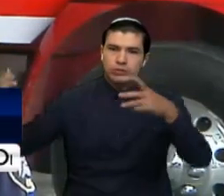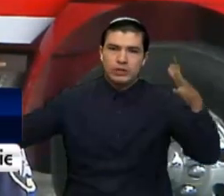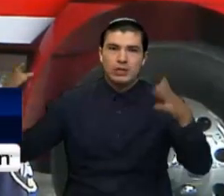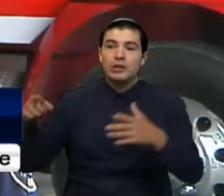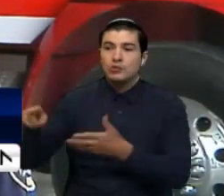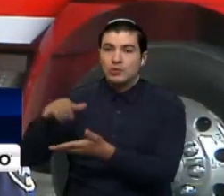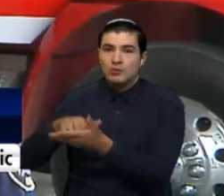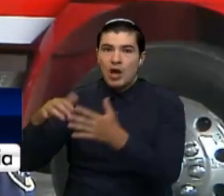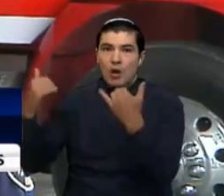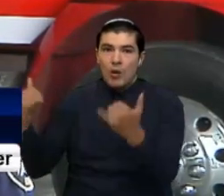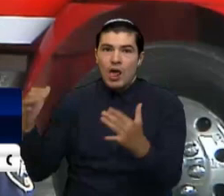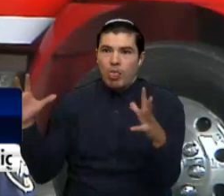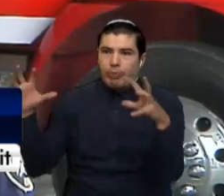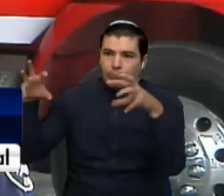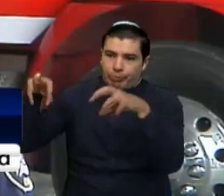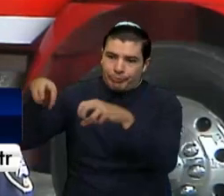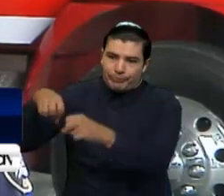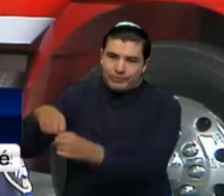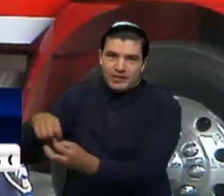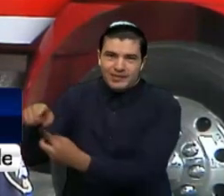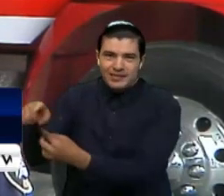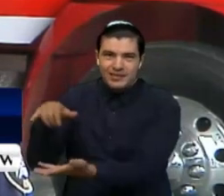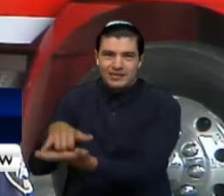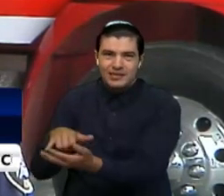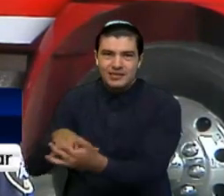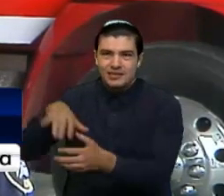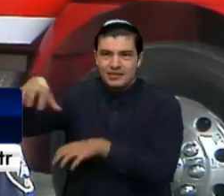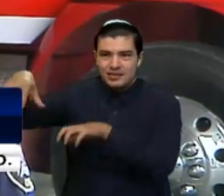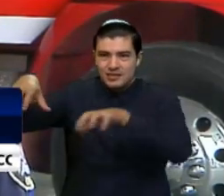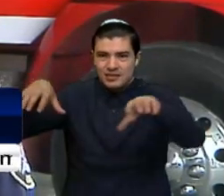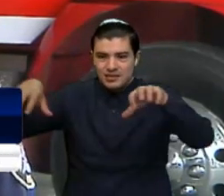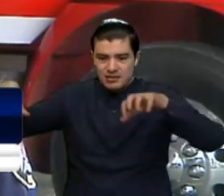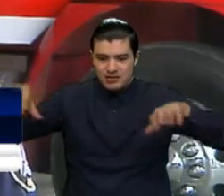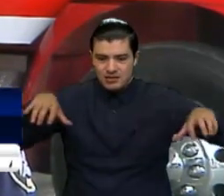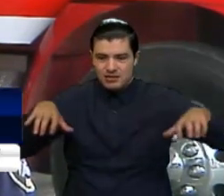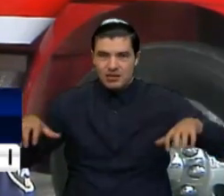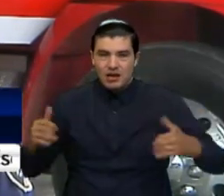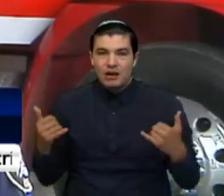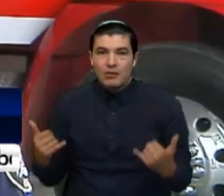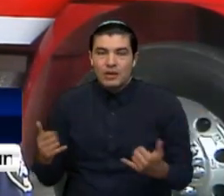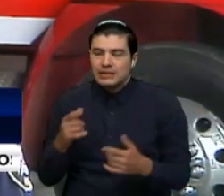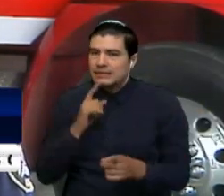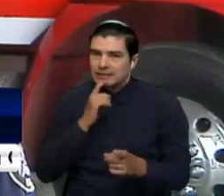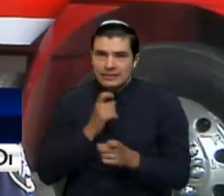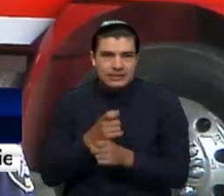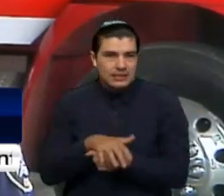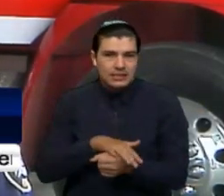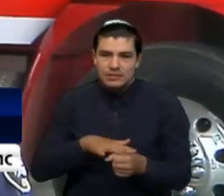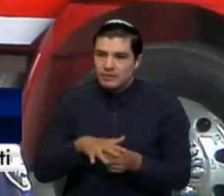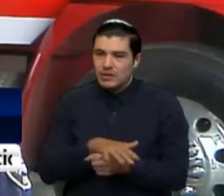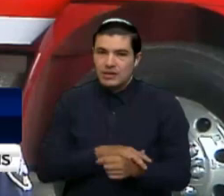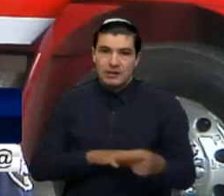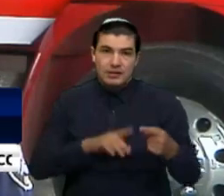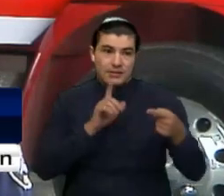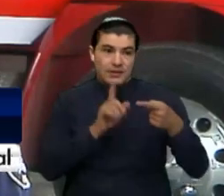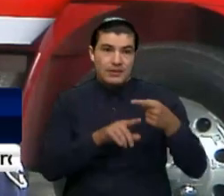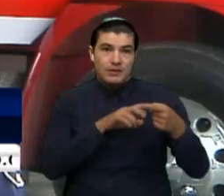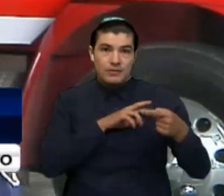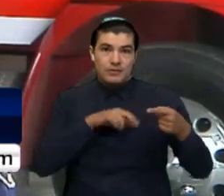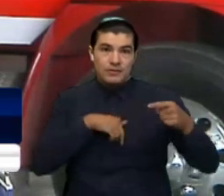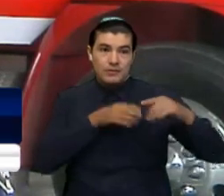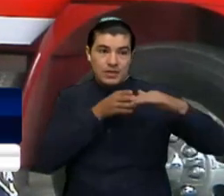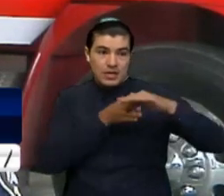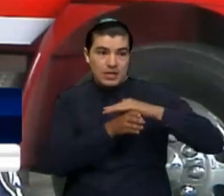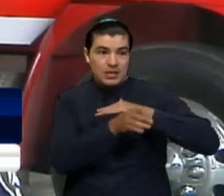asume que hay la forma como está distribuido dentro de las bodegas no ha sido difícil el primero entrar a la